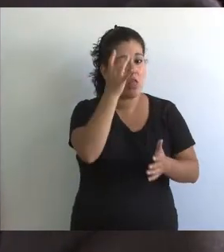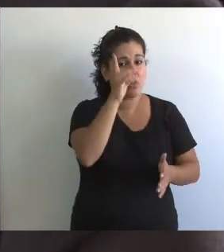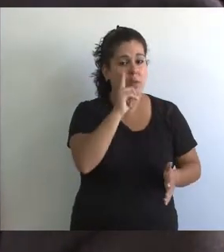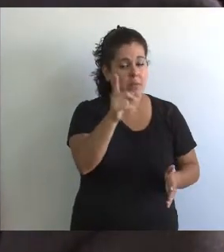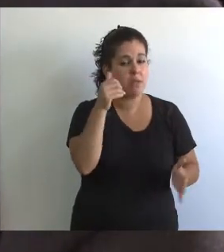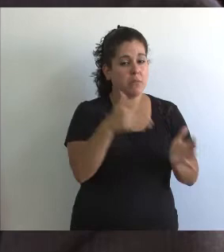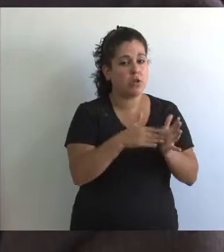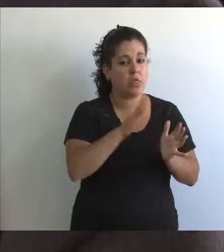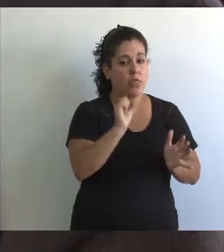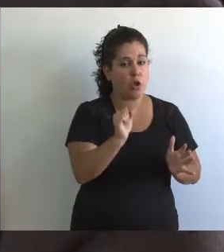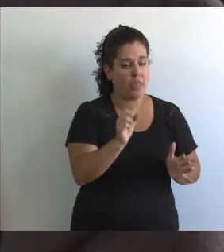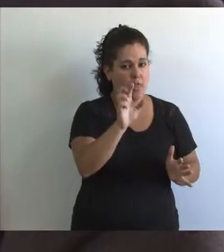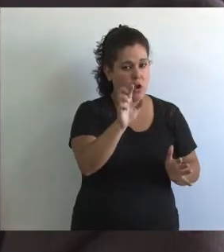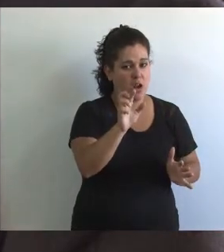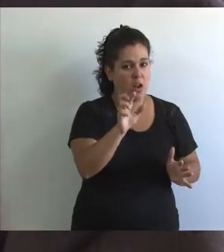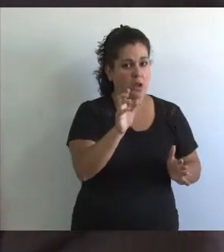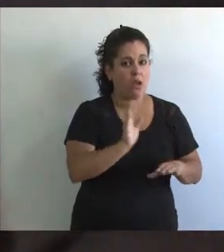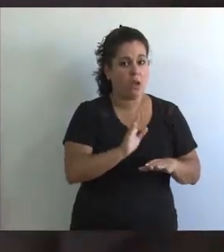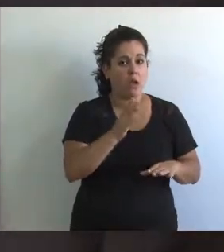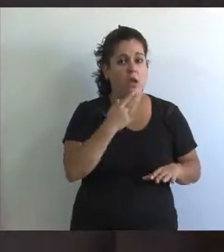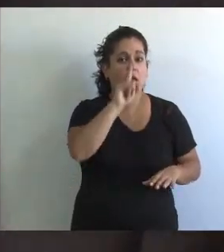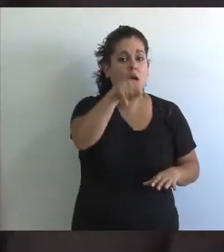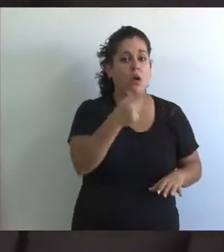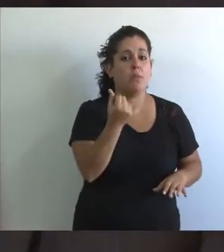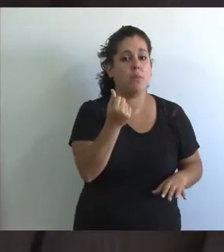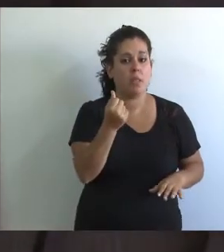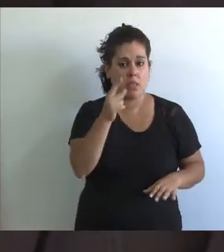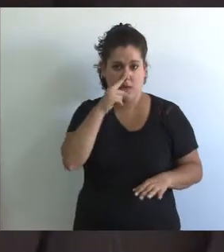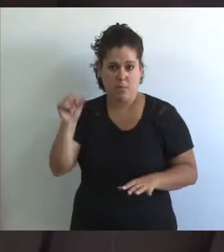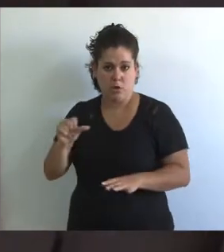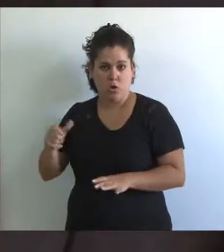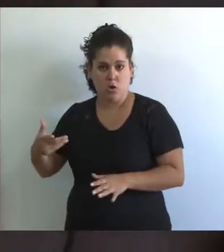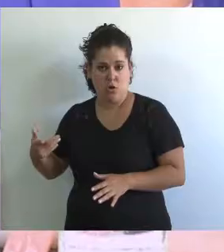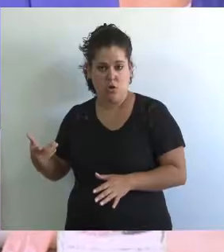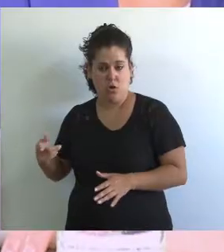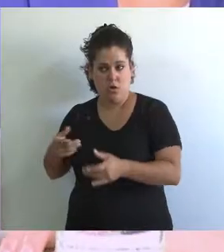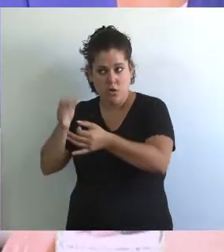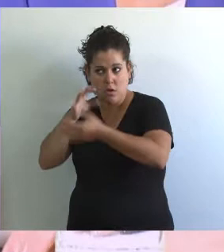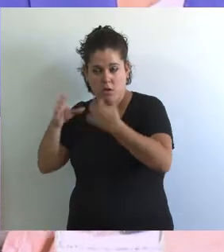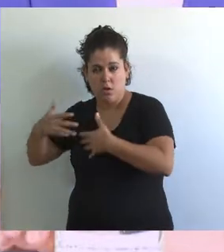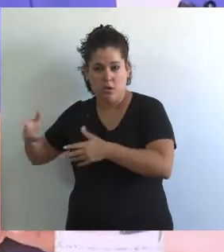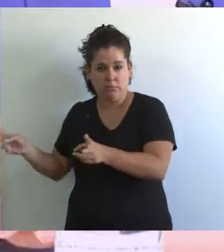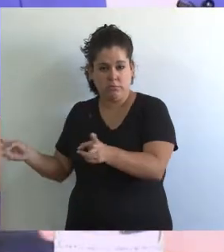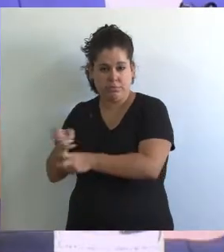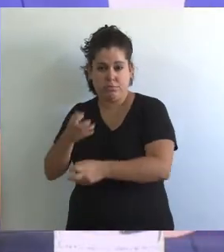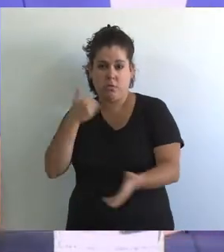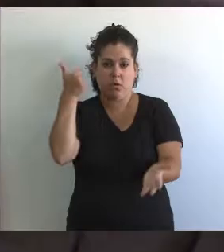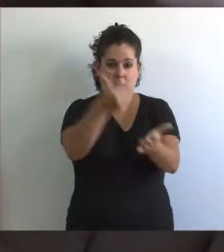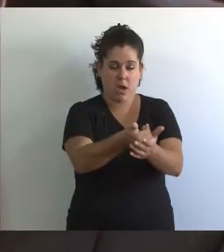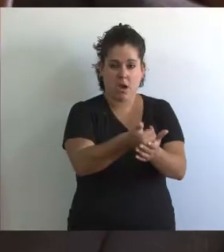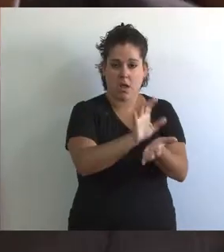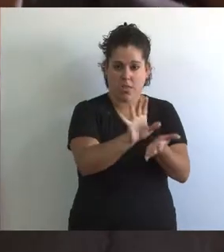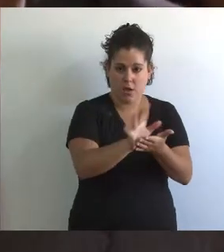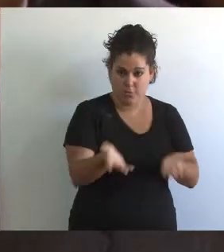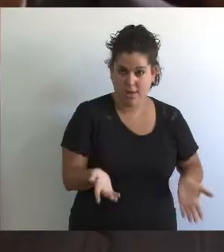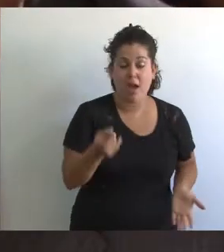12.000 millones de dólares de las reservas argentinas. Esto está en el presupuesto 2015. Entonces, recursos hay muchos. Hay que